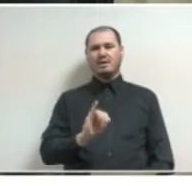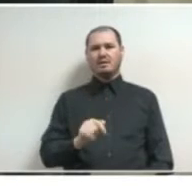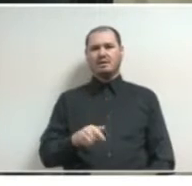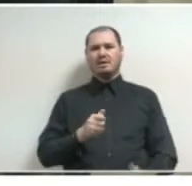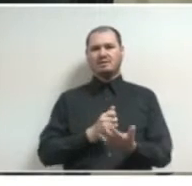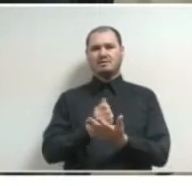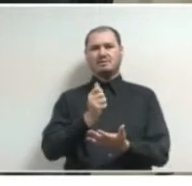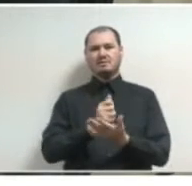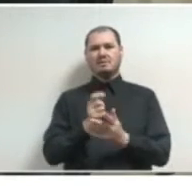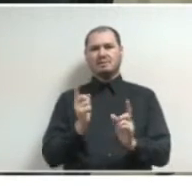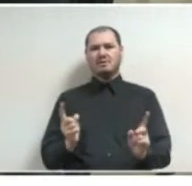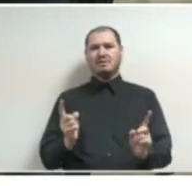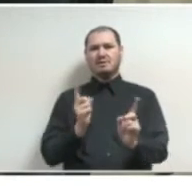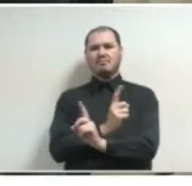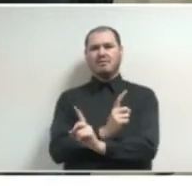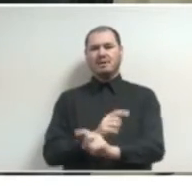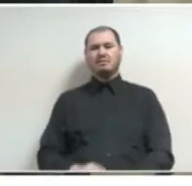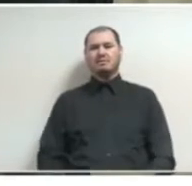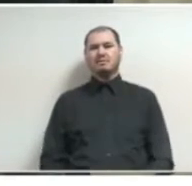Peguaba.